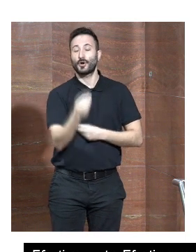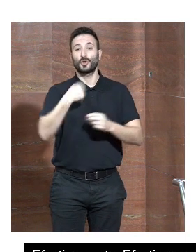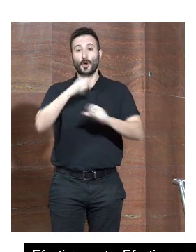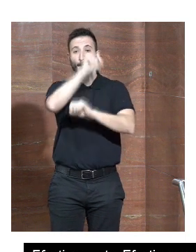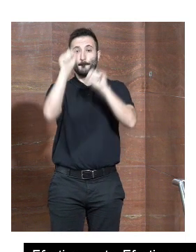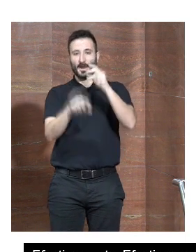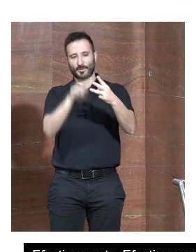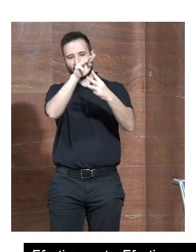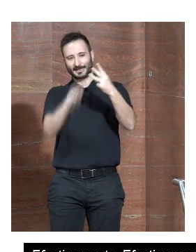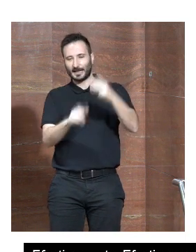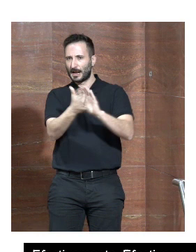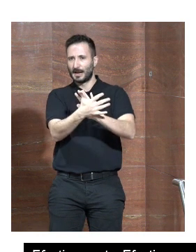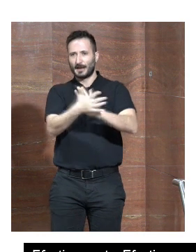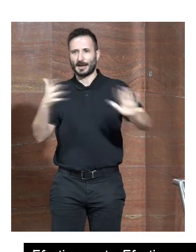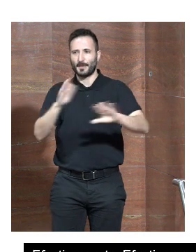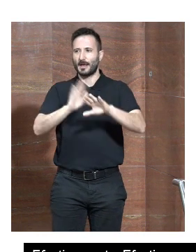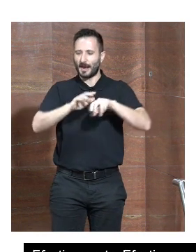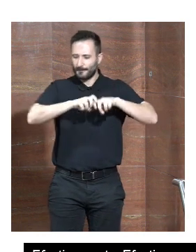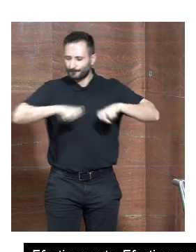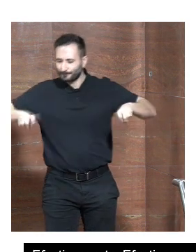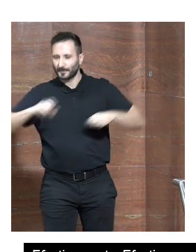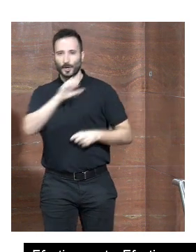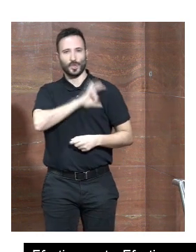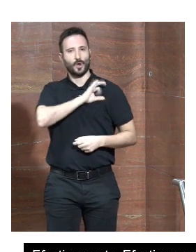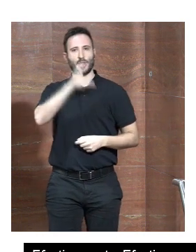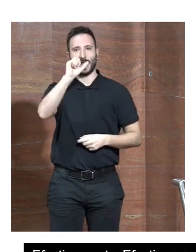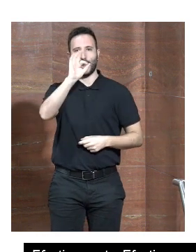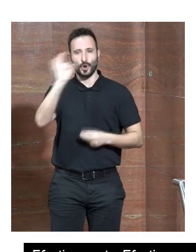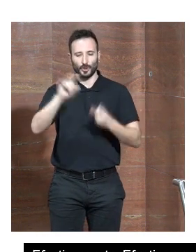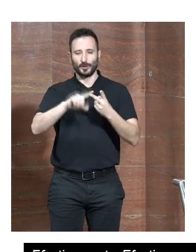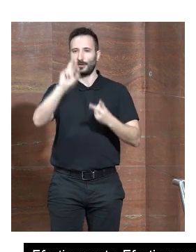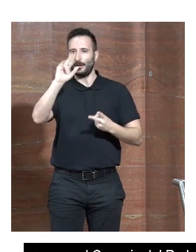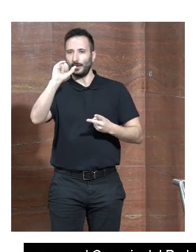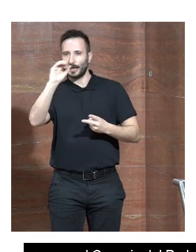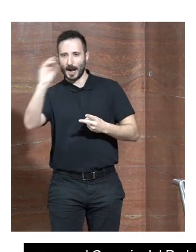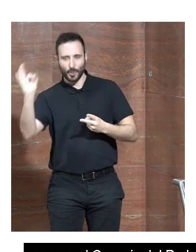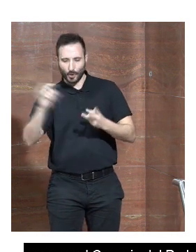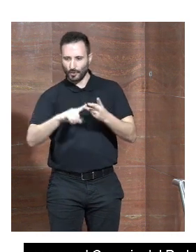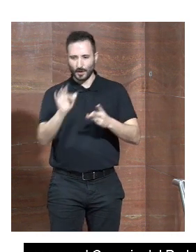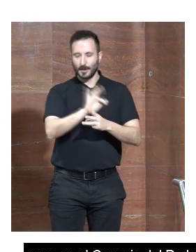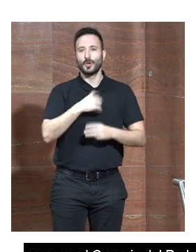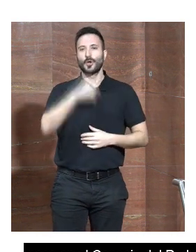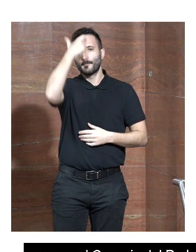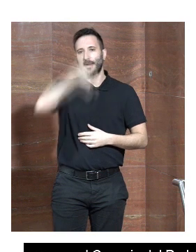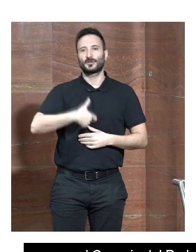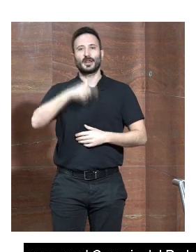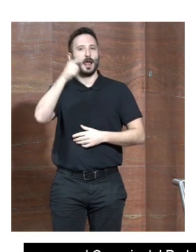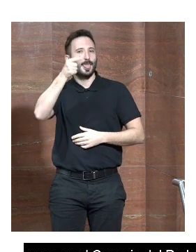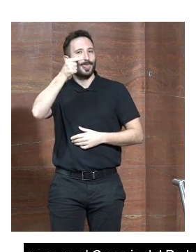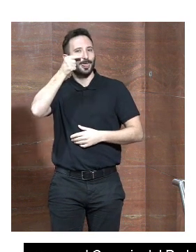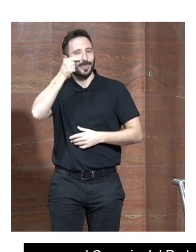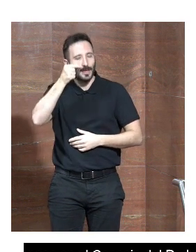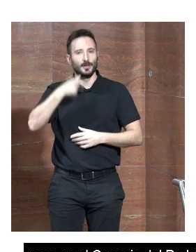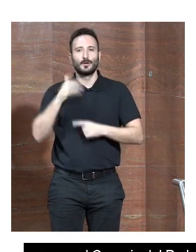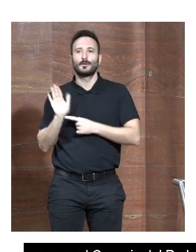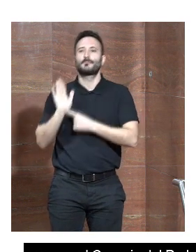preguntas y tienen que ser muy rápidas, para cualquiera, bien para Carlos, para Ricardo, dice, pregunta, soy una persona con baja visión que